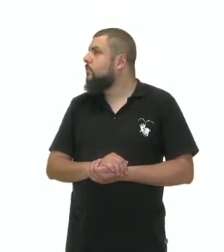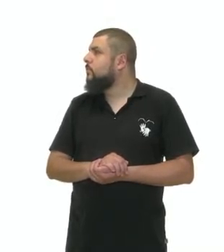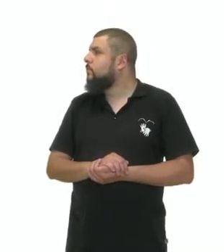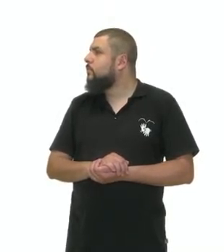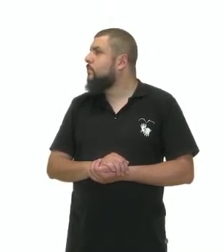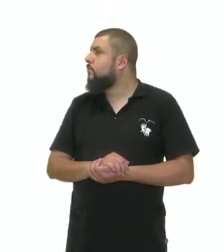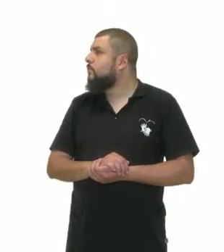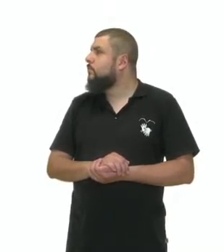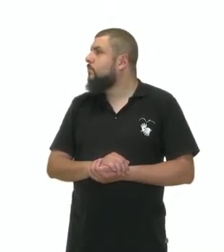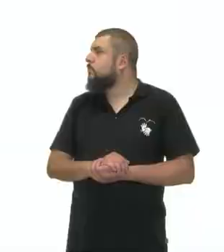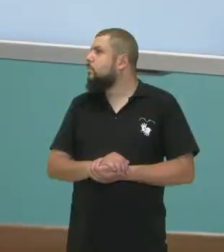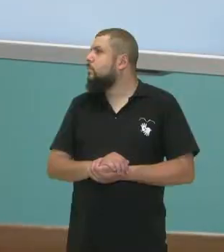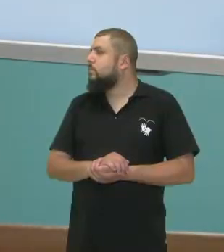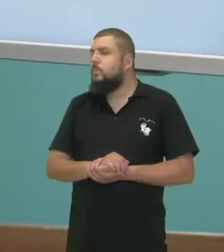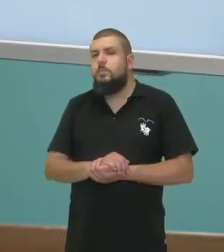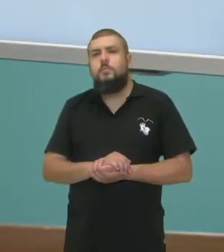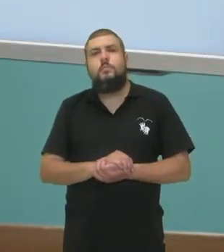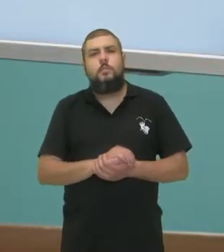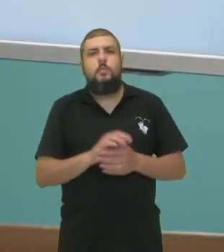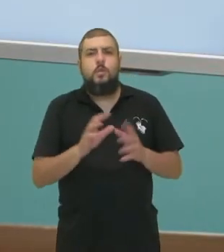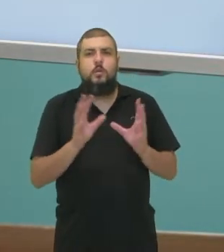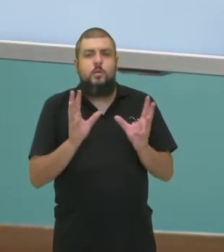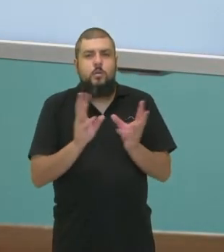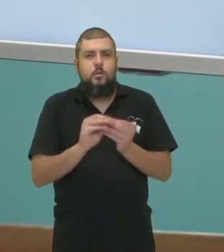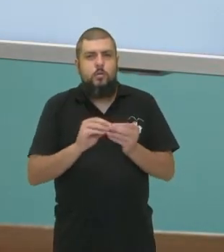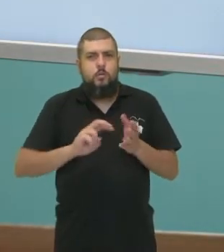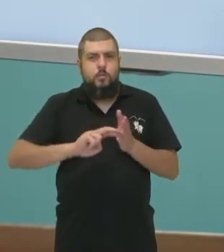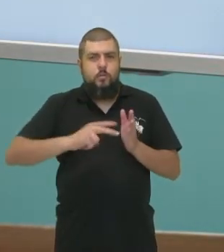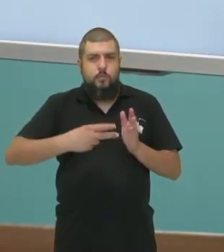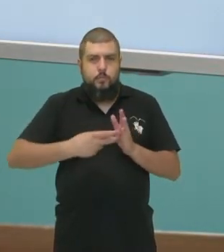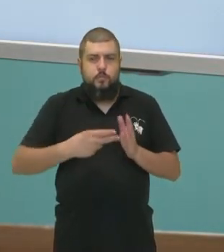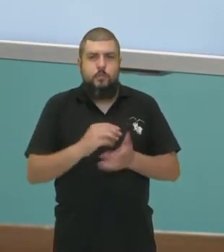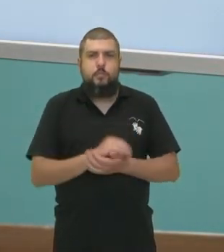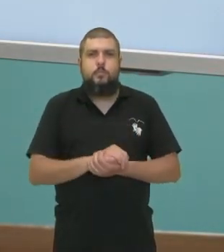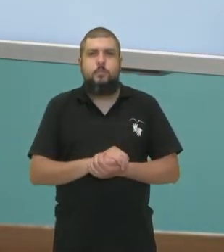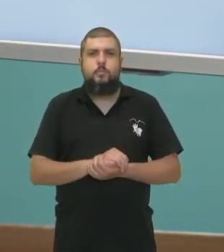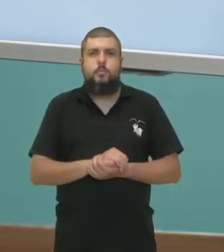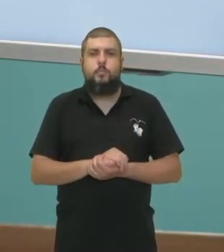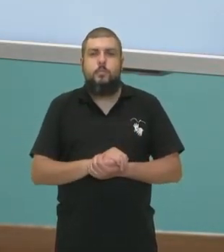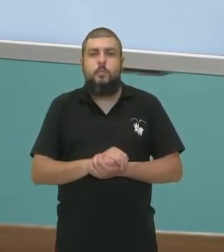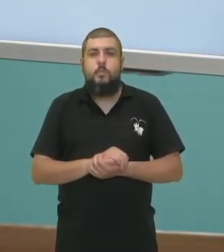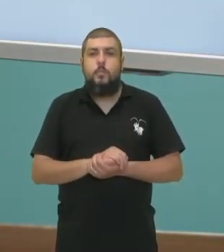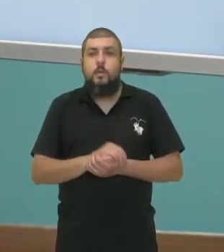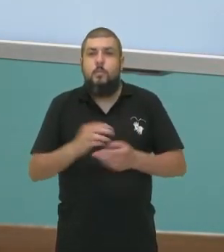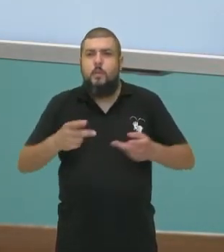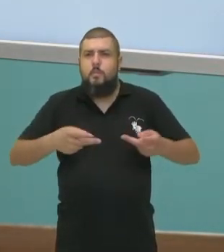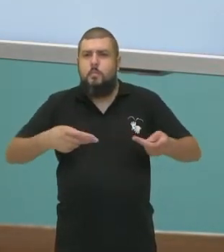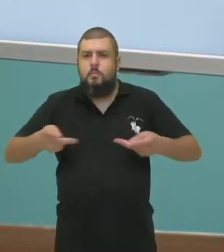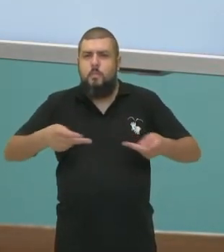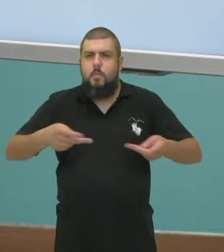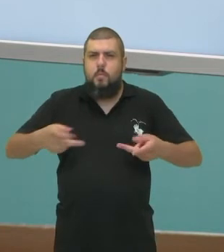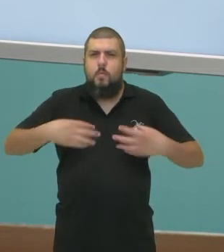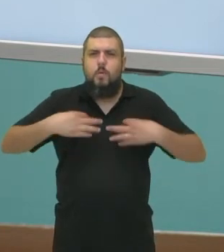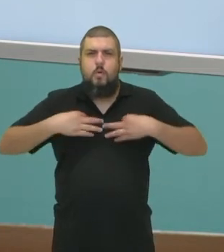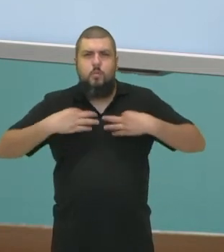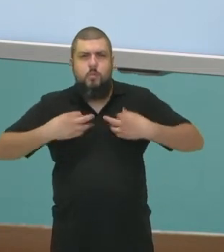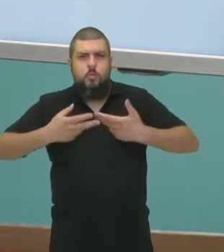estado de tensão. O que quer dizer aqui que esse fragmento que a gente leu? Que a influência da moda ela empenha um crescimento